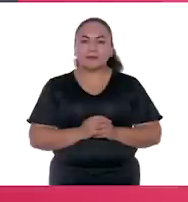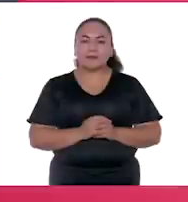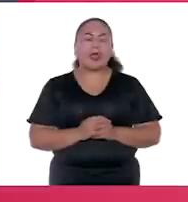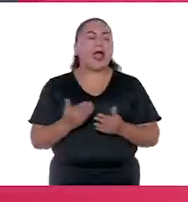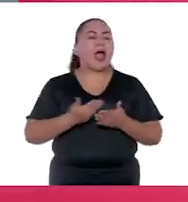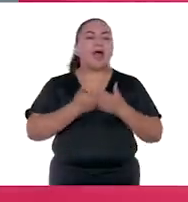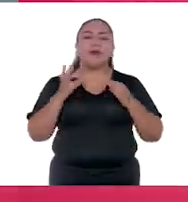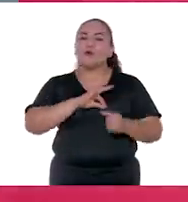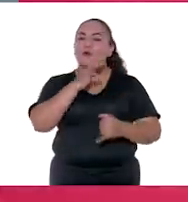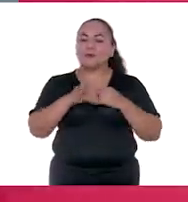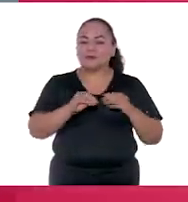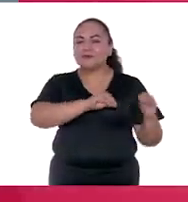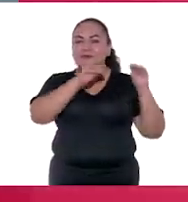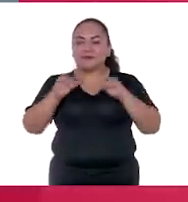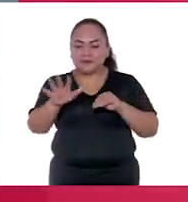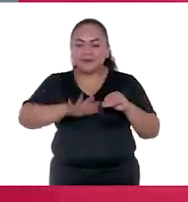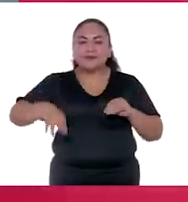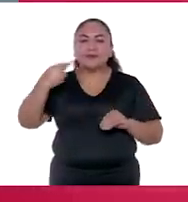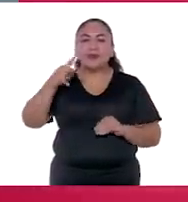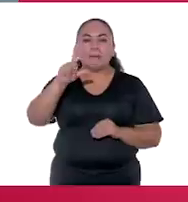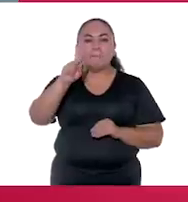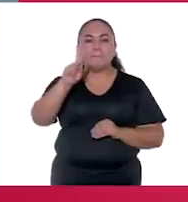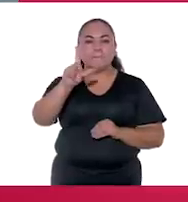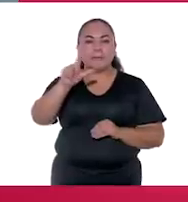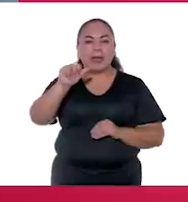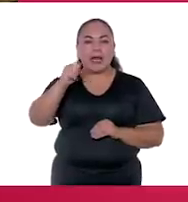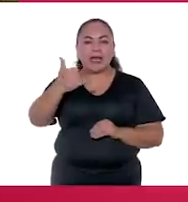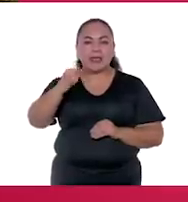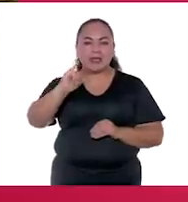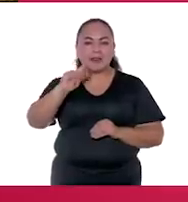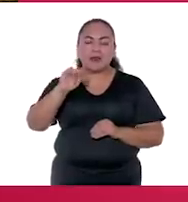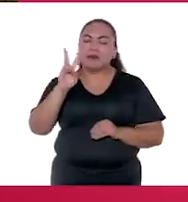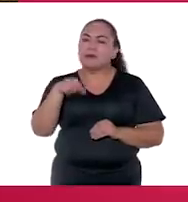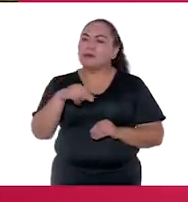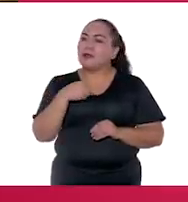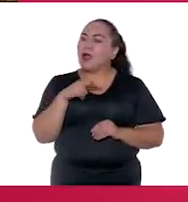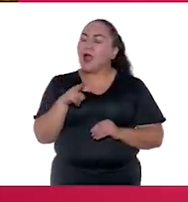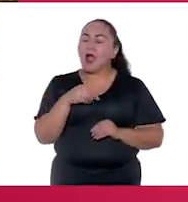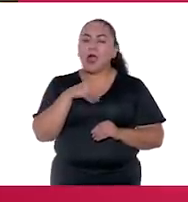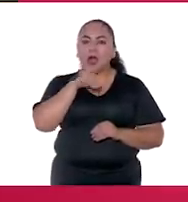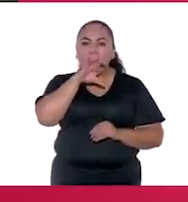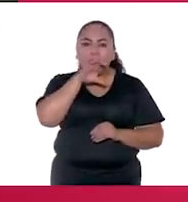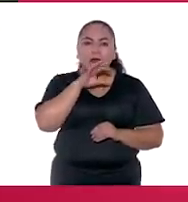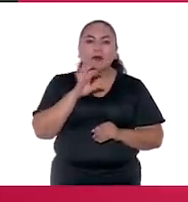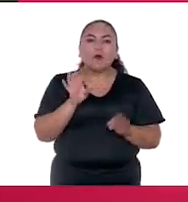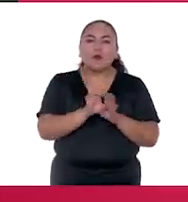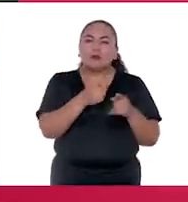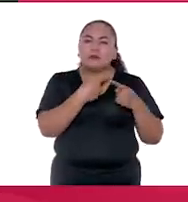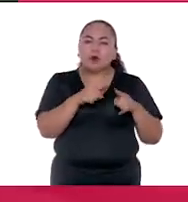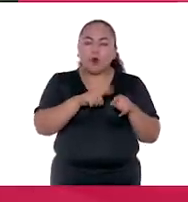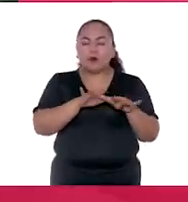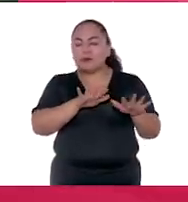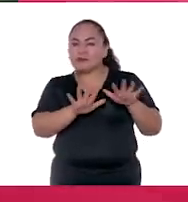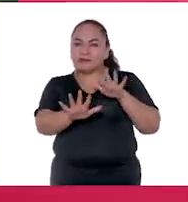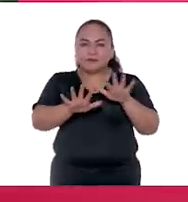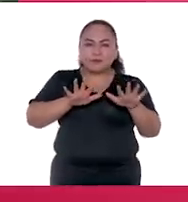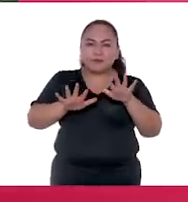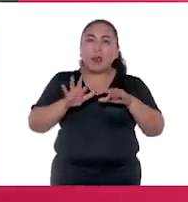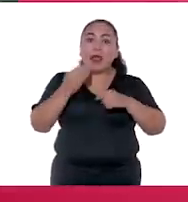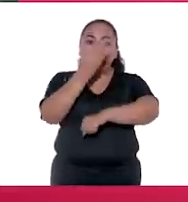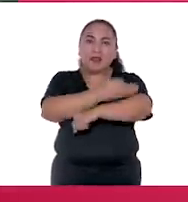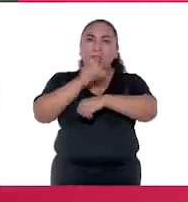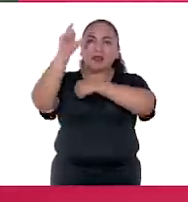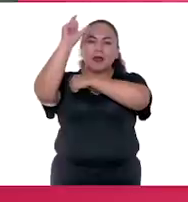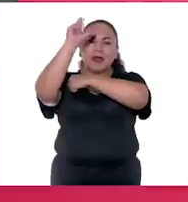Llegamos finalmente a Playitas. Nos deleitamos con sus dimensiones, sus tonalidades. El ocaso nos